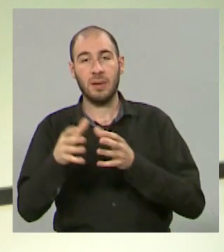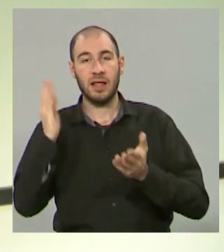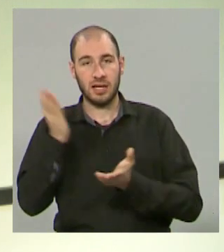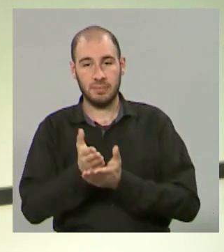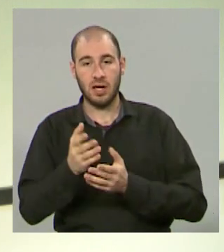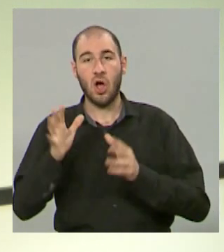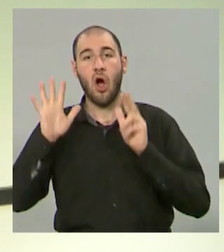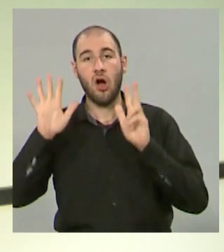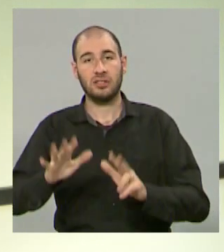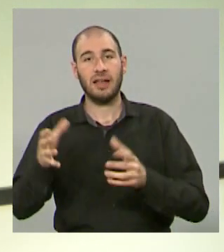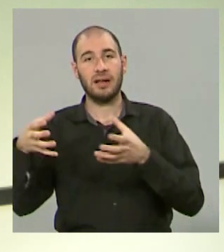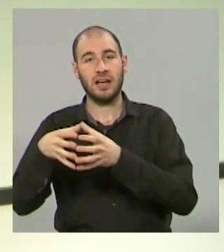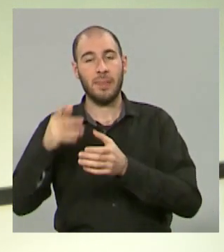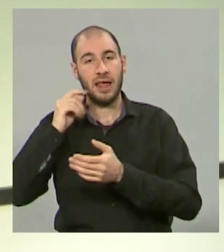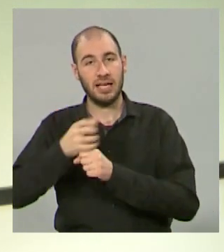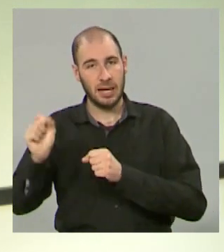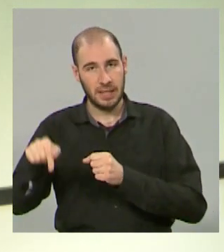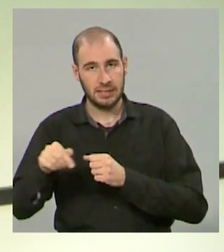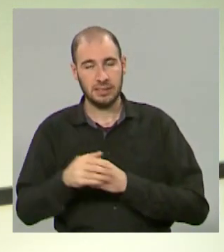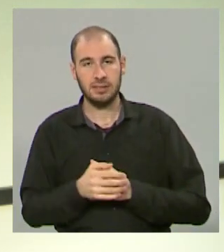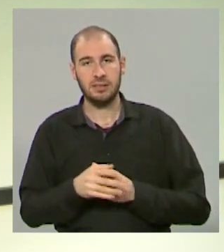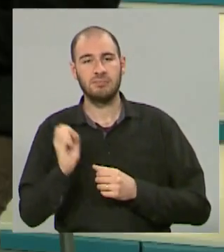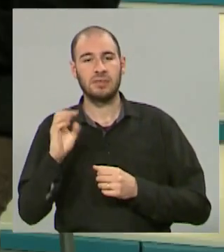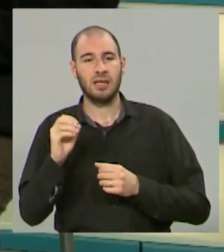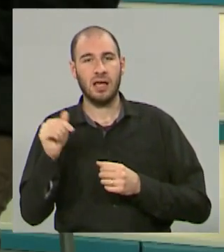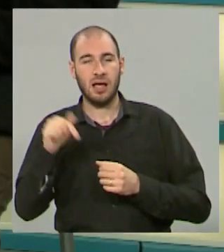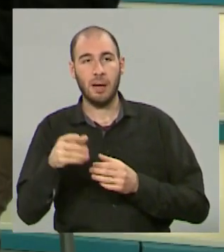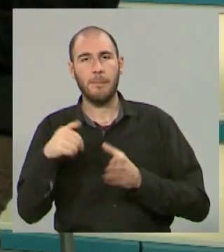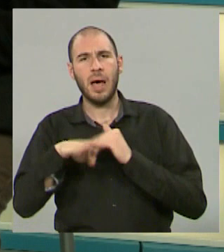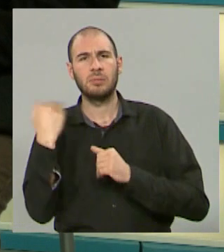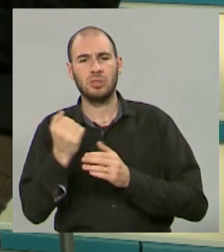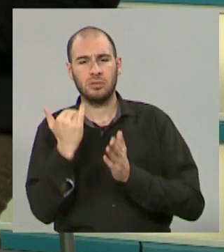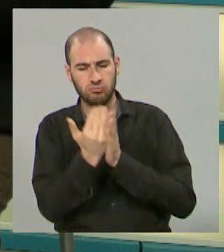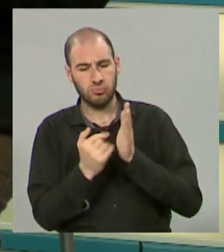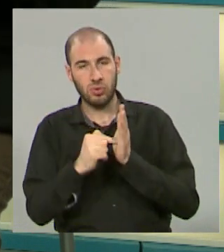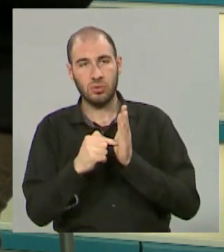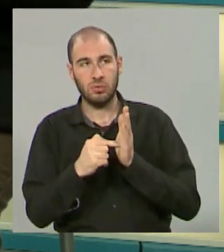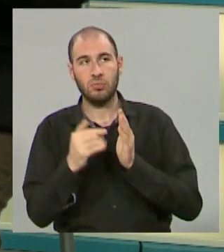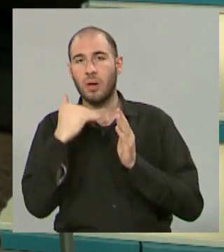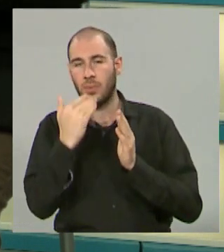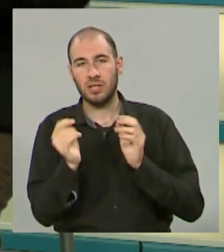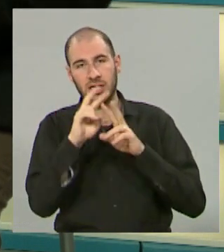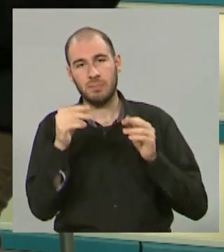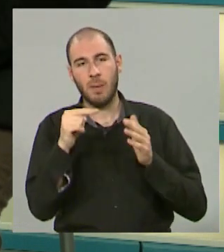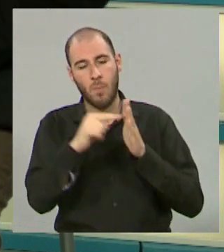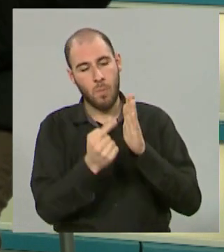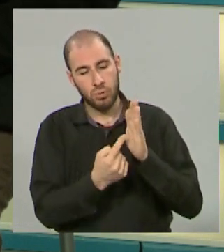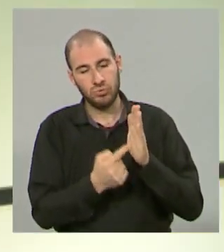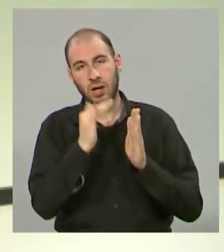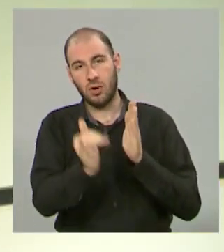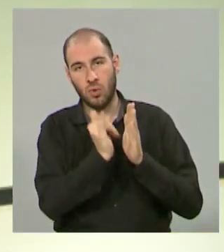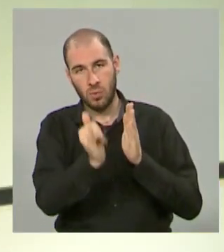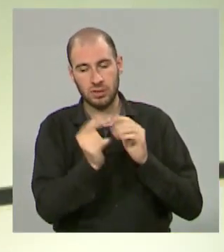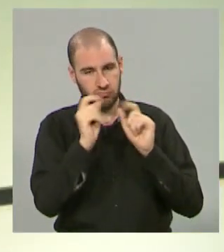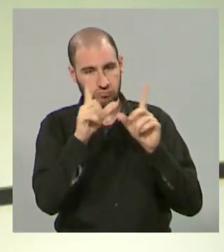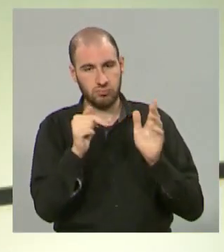Y la octava Cámara del Crimen, básicamente, y en lo más nuclear del fallo, más allá de las cuestiones puntuales que van tocando y que llaman